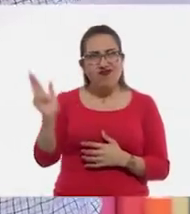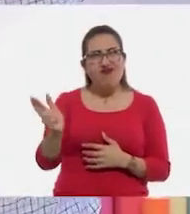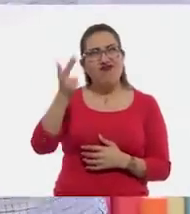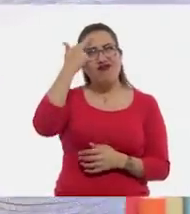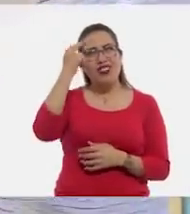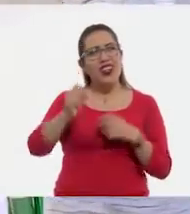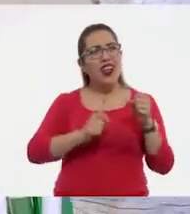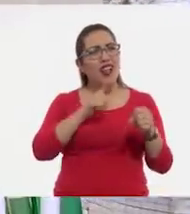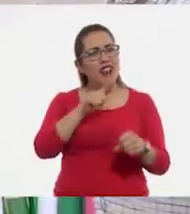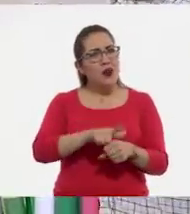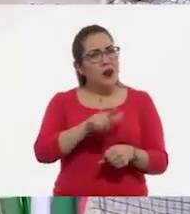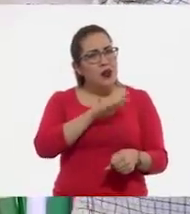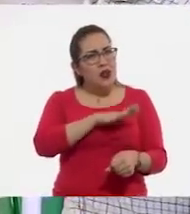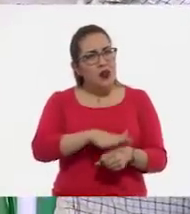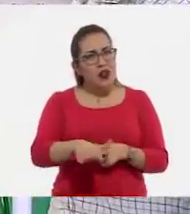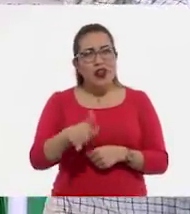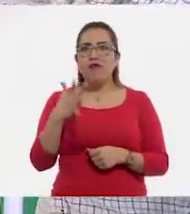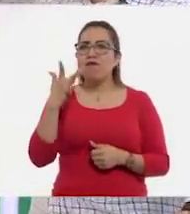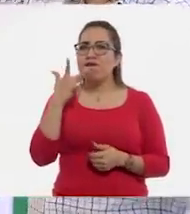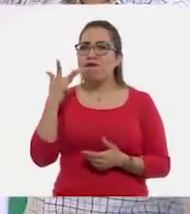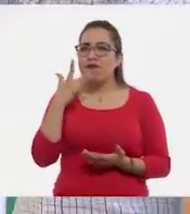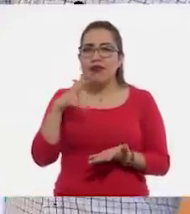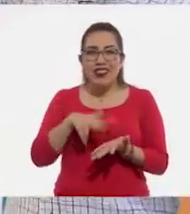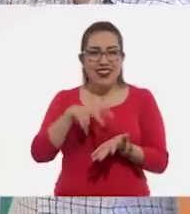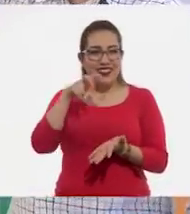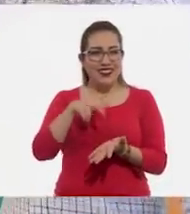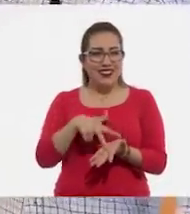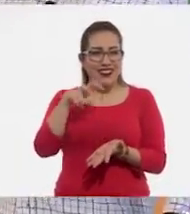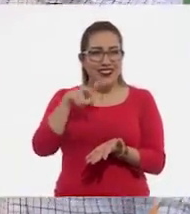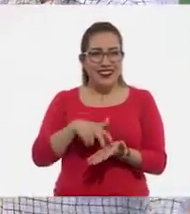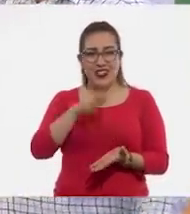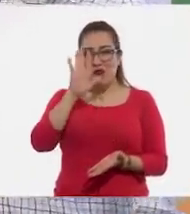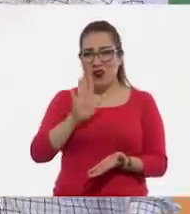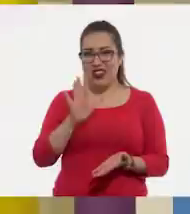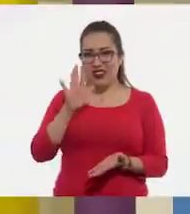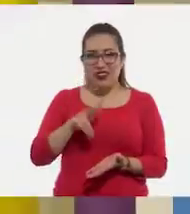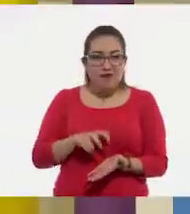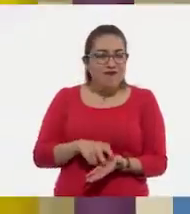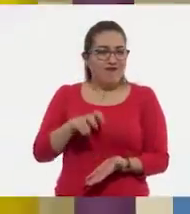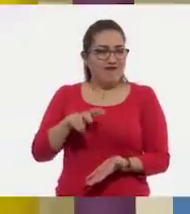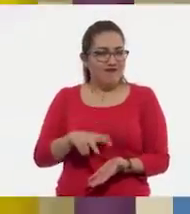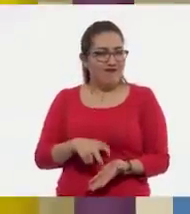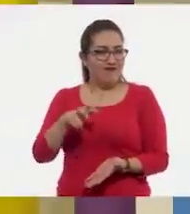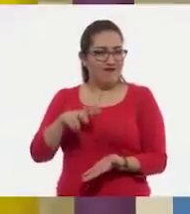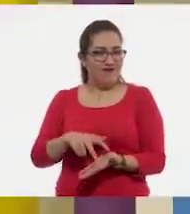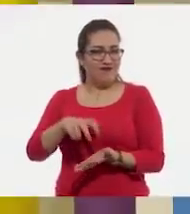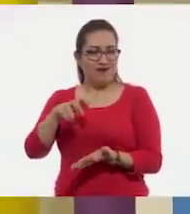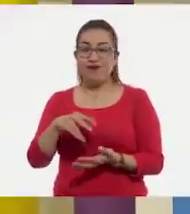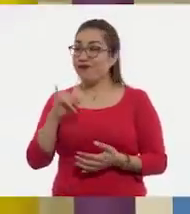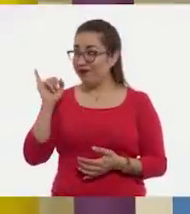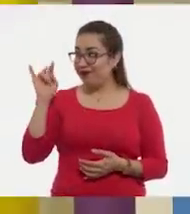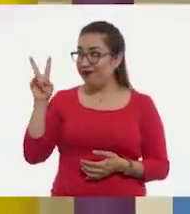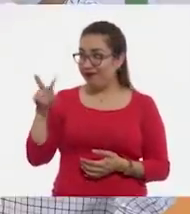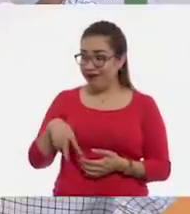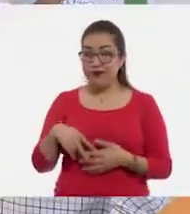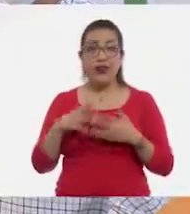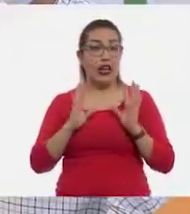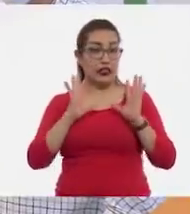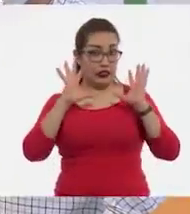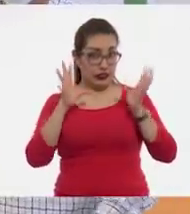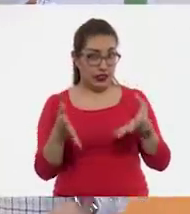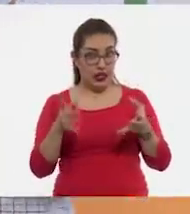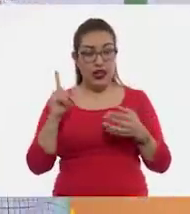quién? A la rana que tenemos aquí, porque parecía que iba dando pequeños saltitos o brincos, ¿verdad? Así es. Ya tenemos